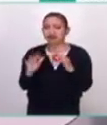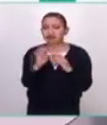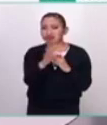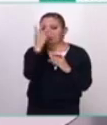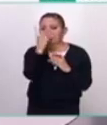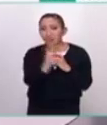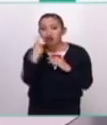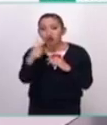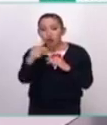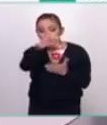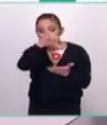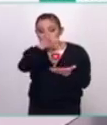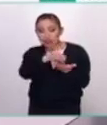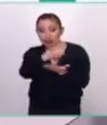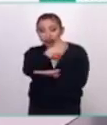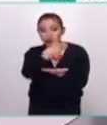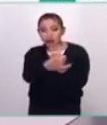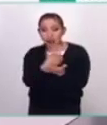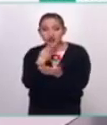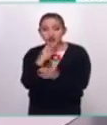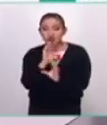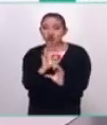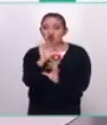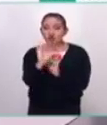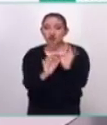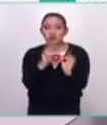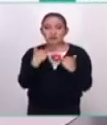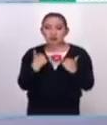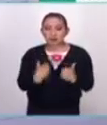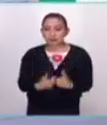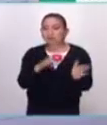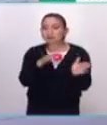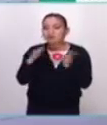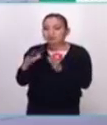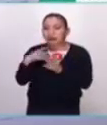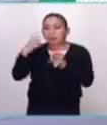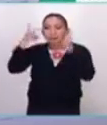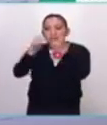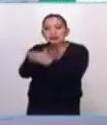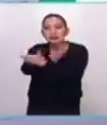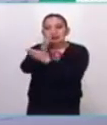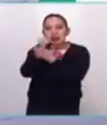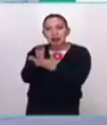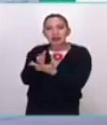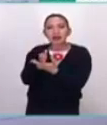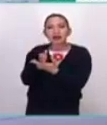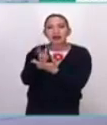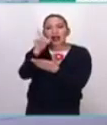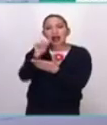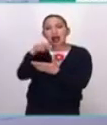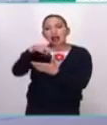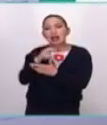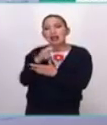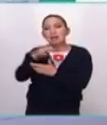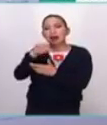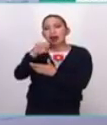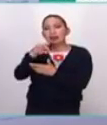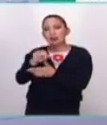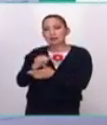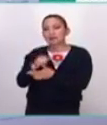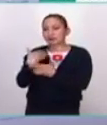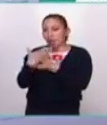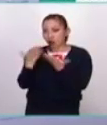de que su centro de la ciudad es patrimonio de la humanidad, pues visiten La Quemada. Ahora